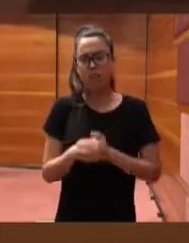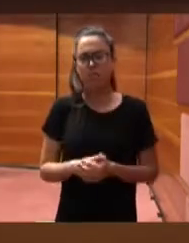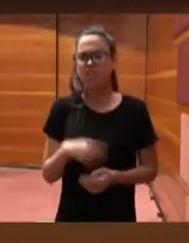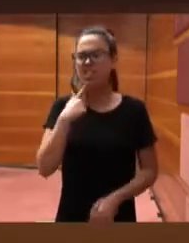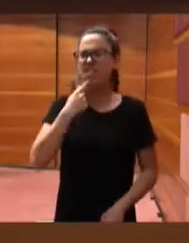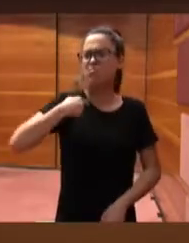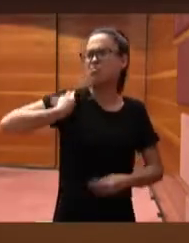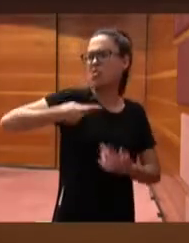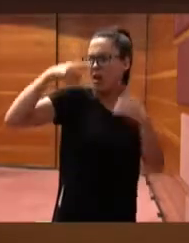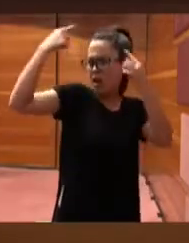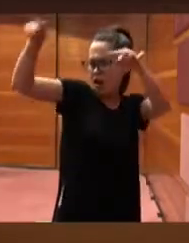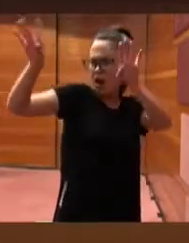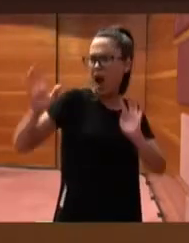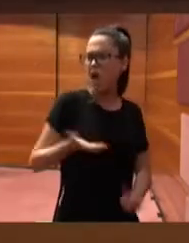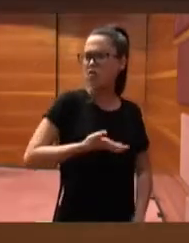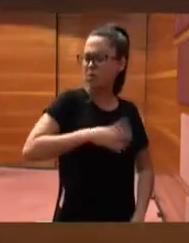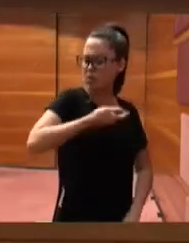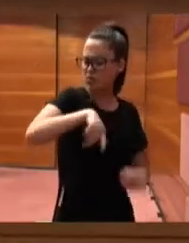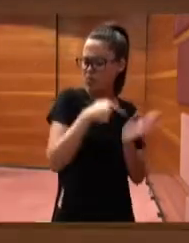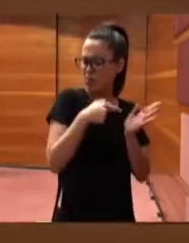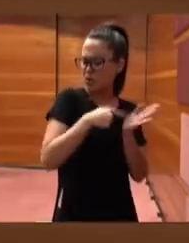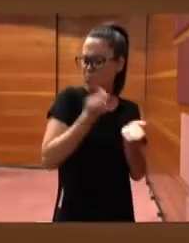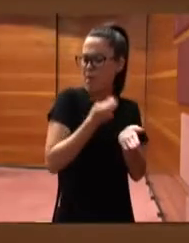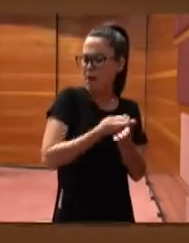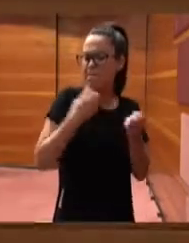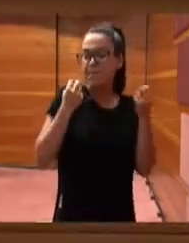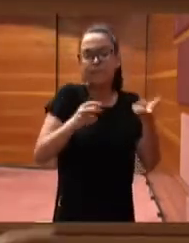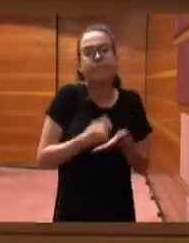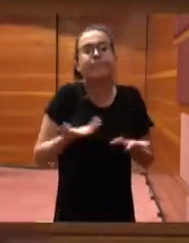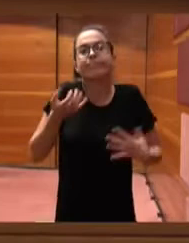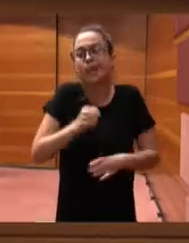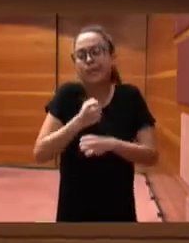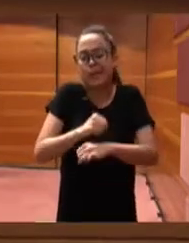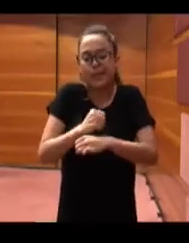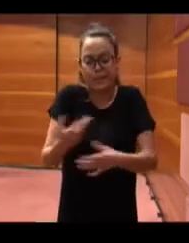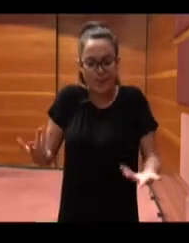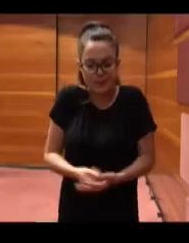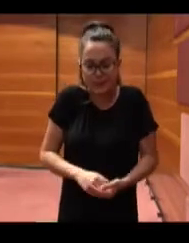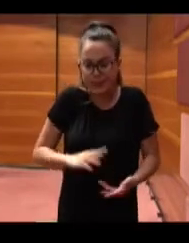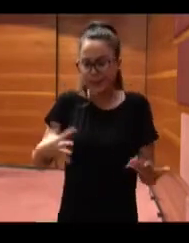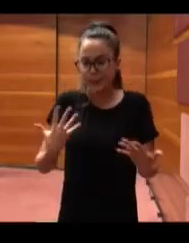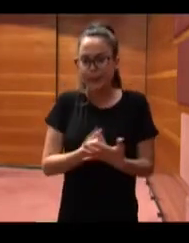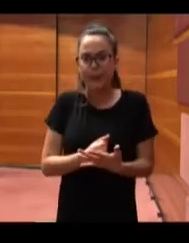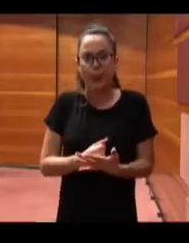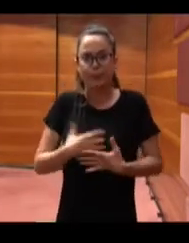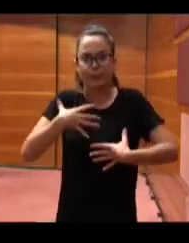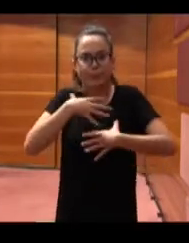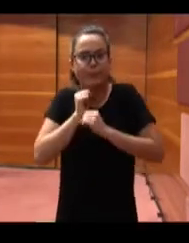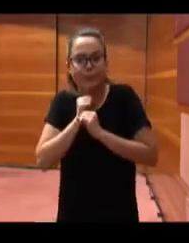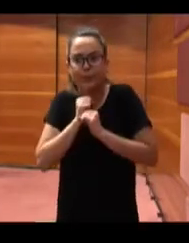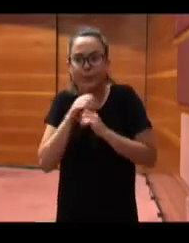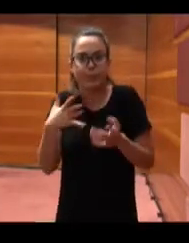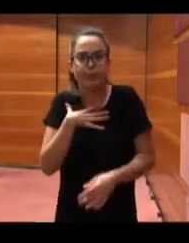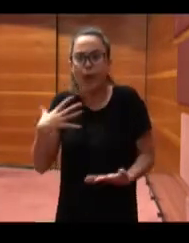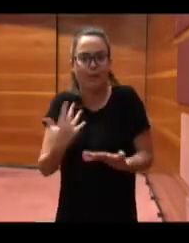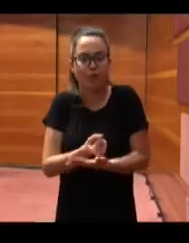el ayuntamiento, ¿para qué pagamos impuestos? Y yo, hombre, ya tengo N número de barredoras, que voy a empezar por las calzadas, para cuando llegue a tu acera y